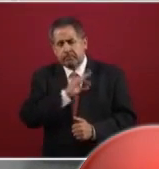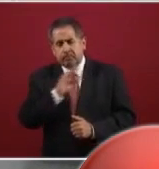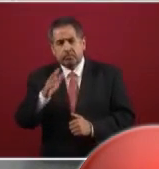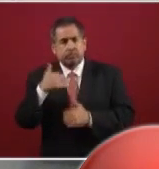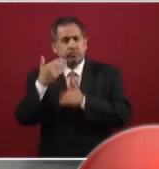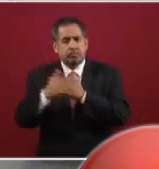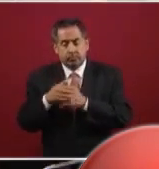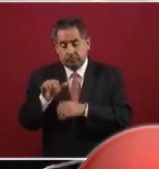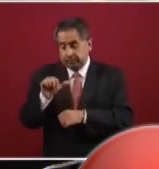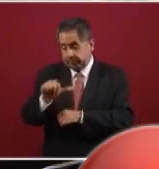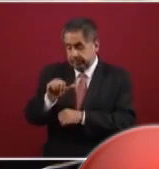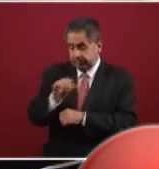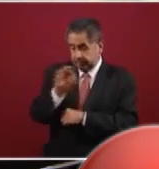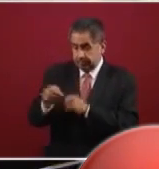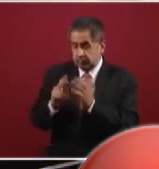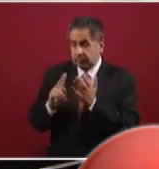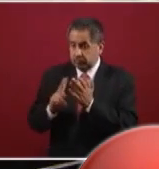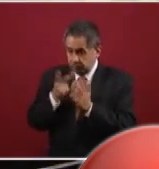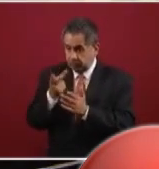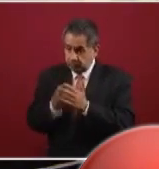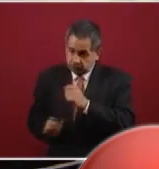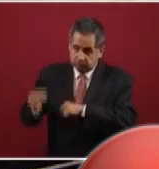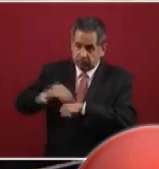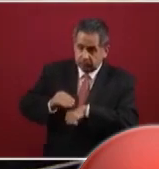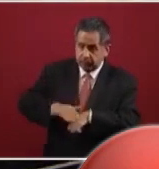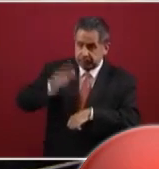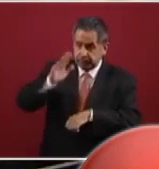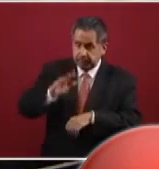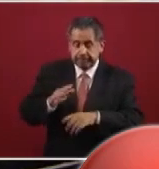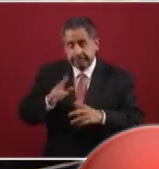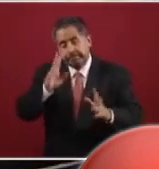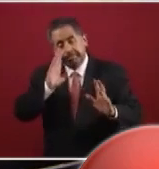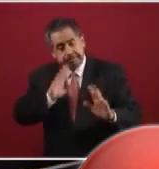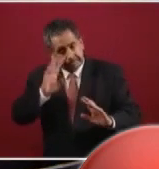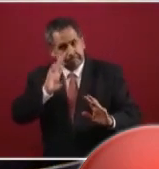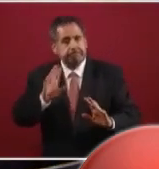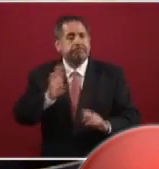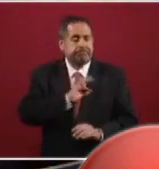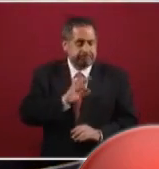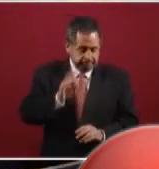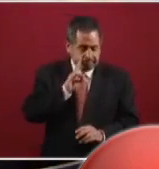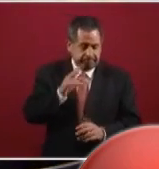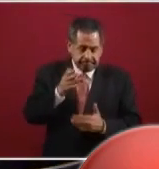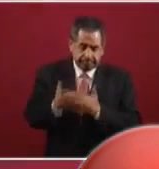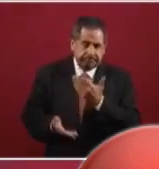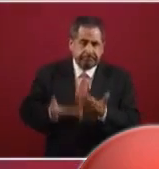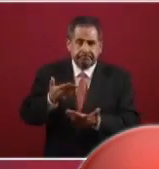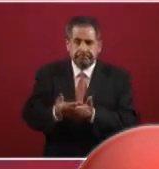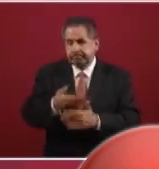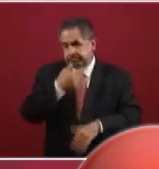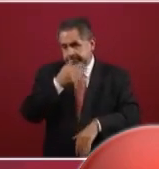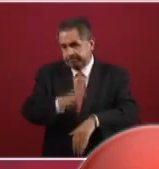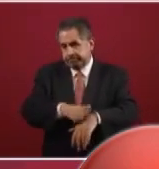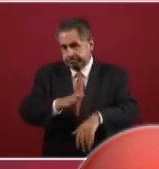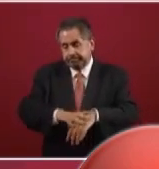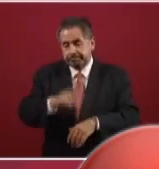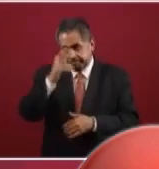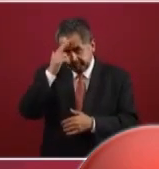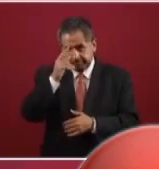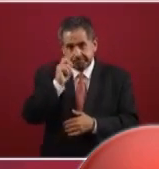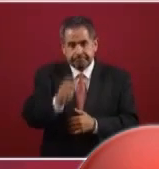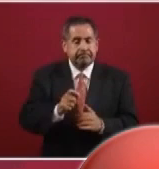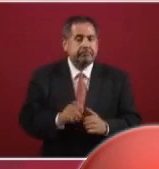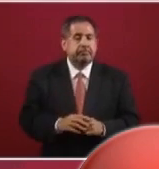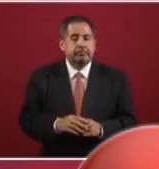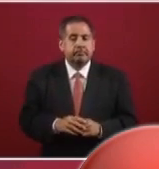Sí, estamos buscando la forma, en su momento se va a plantear. Yo les recuerdo que